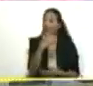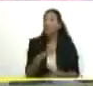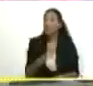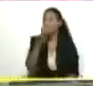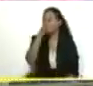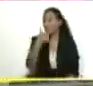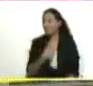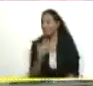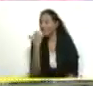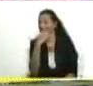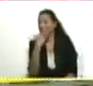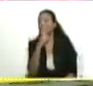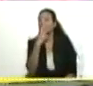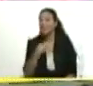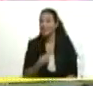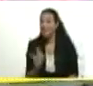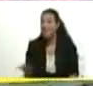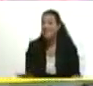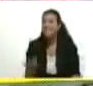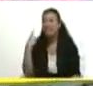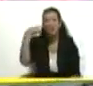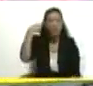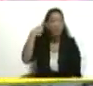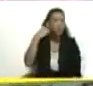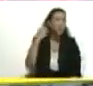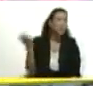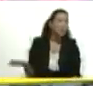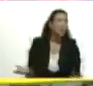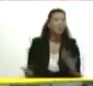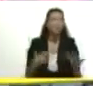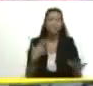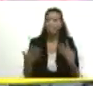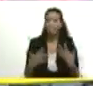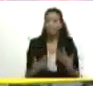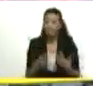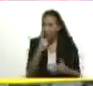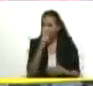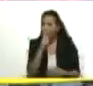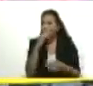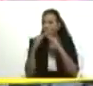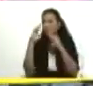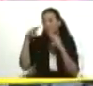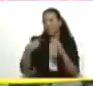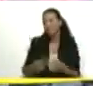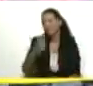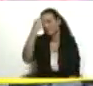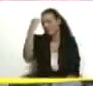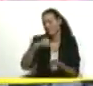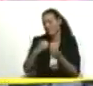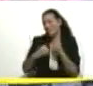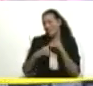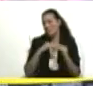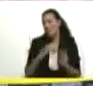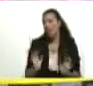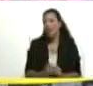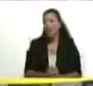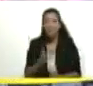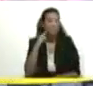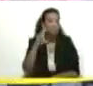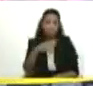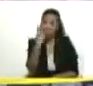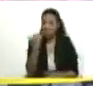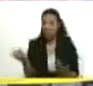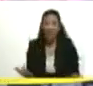mí. Me dicen que yo estoy loco, pero se están cayendo de un coco, porque de mí no